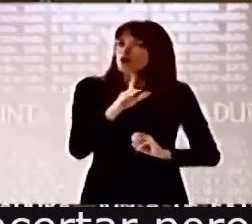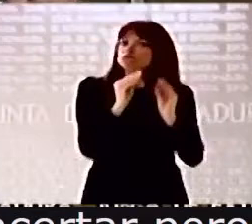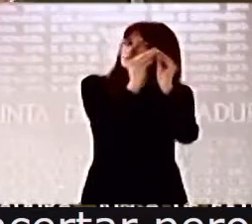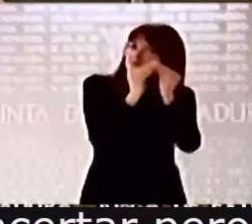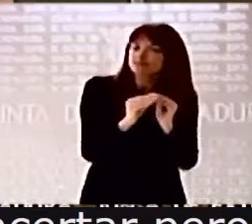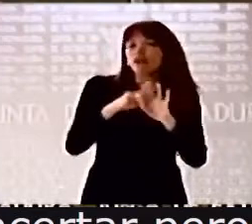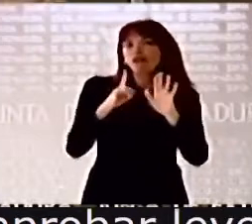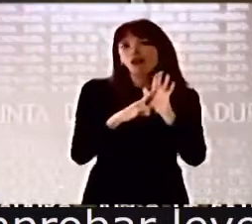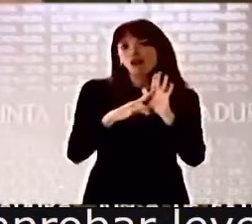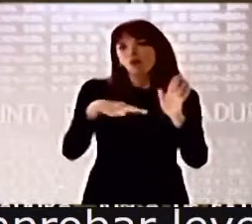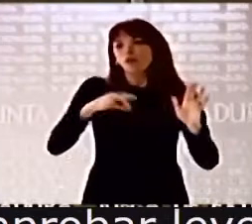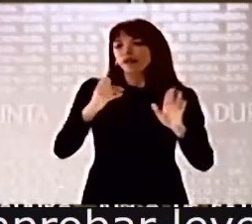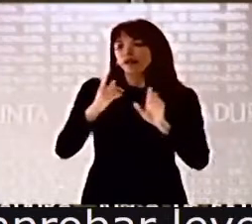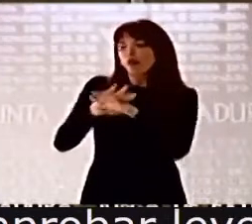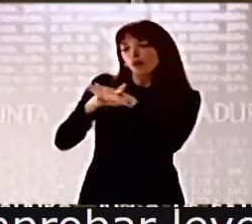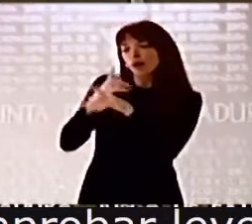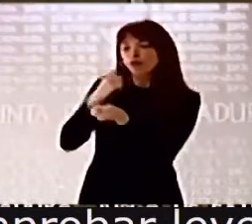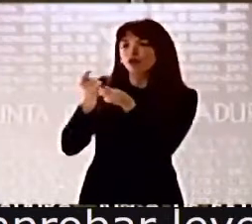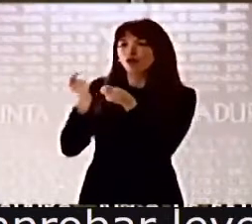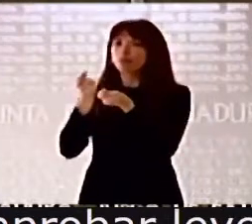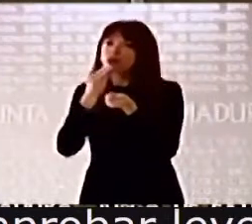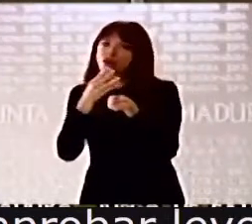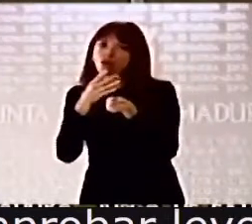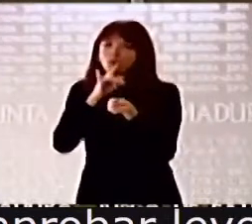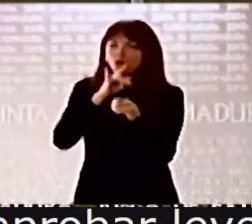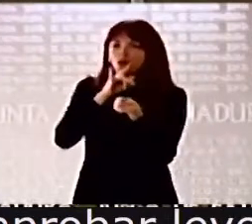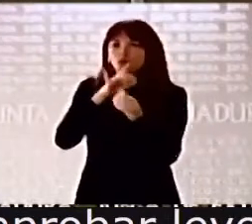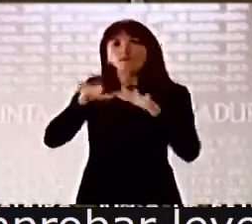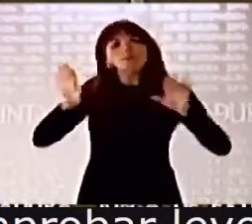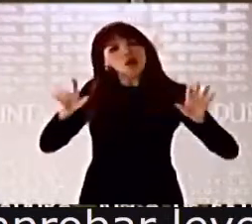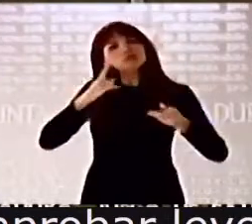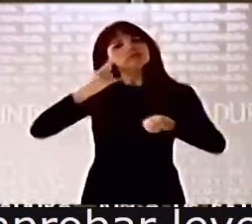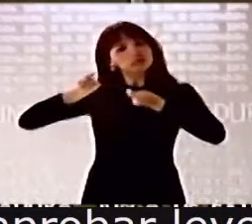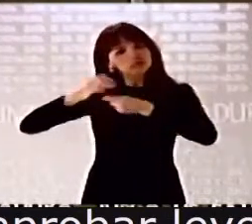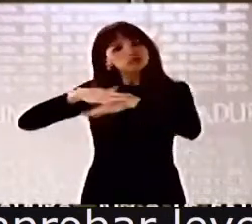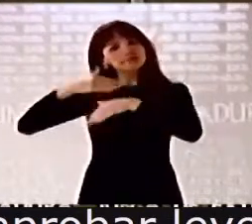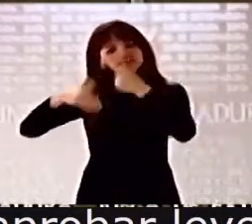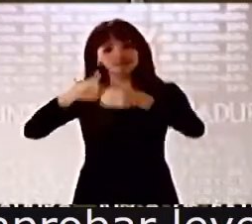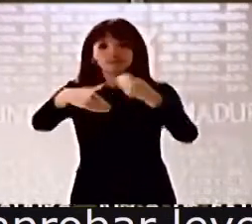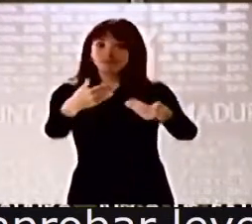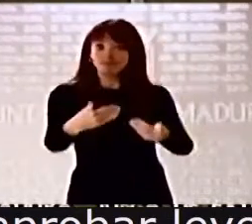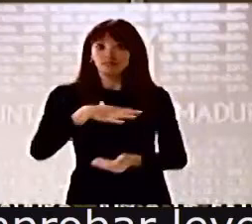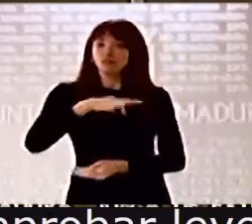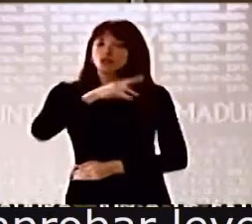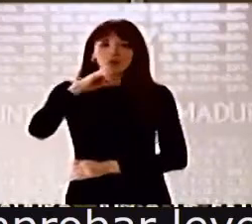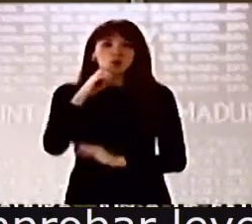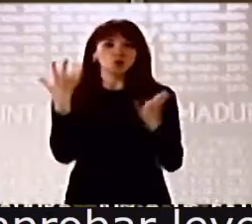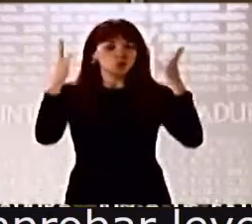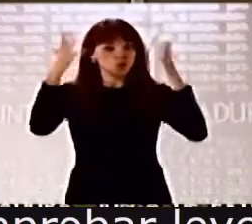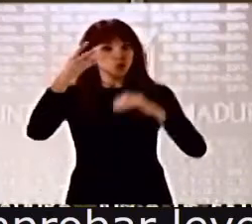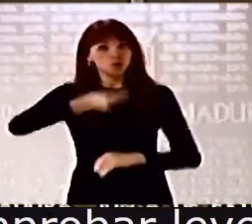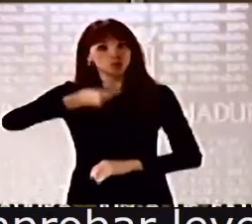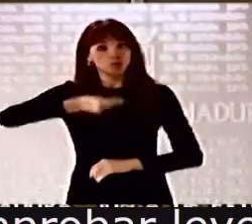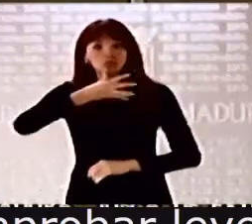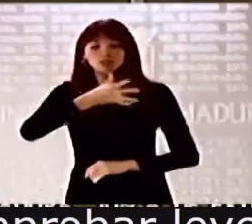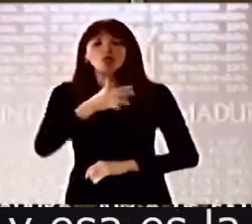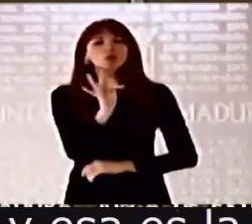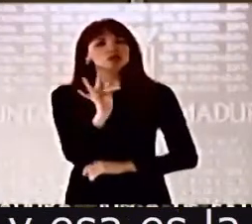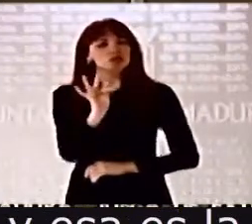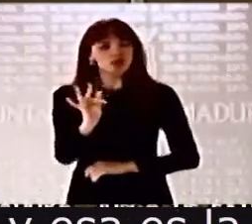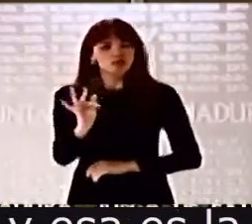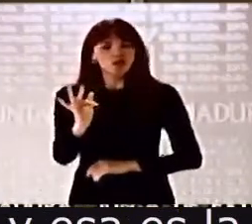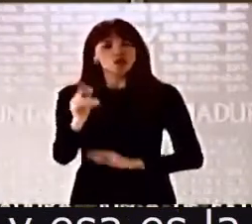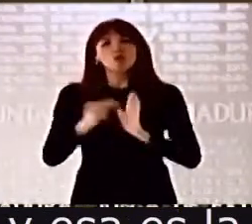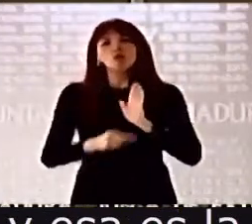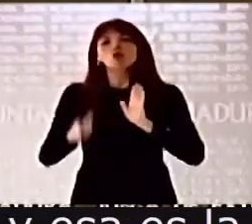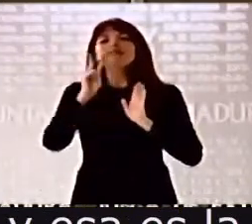controlar peor o mejor al Gobierno, pero se está controlando. Y esa es la razón por la que pongo en valor, como hecho muy positivo, la visión